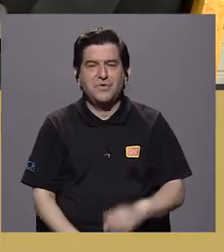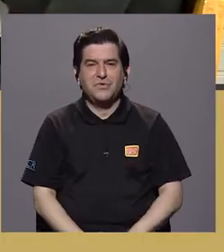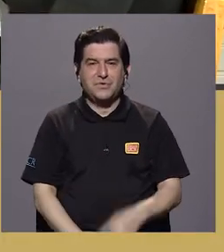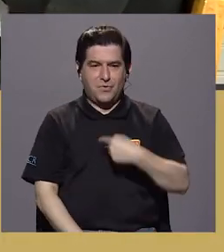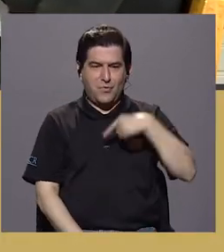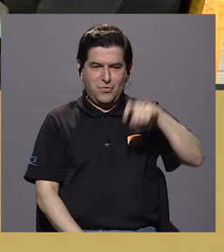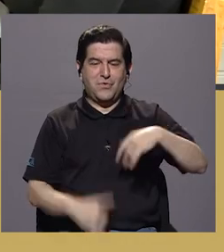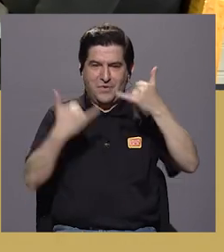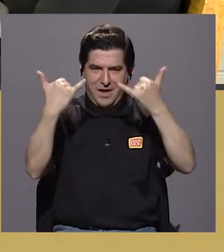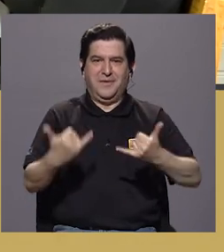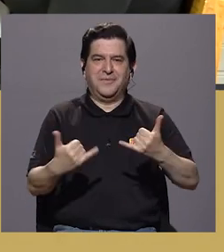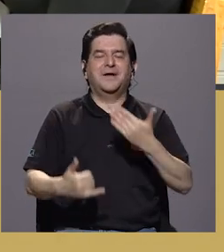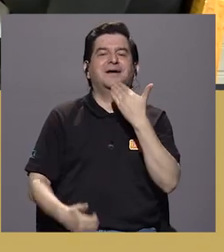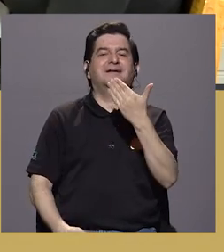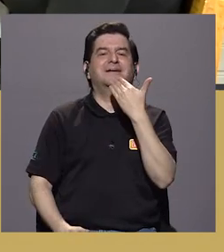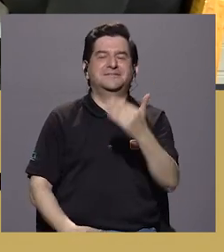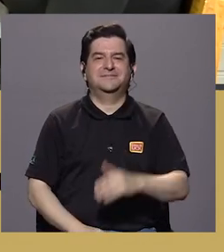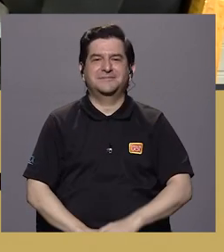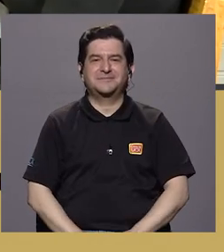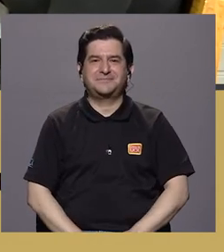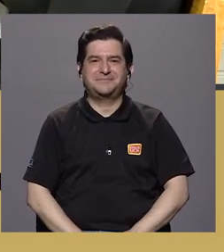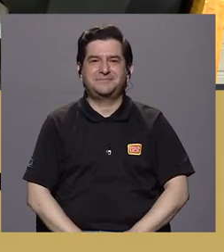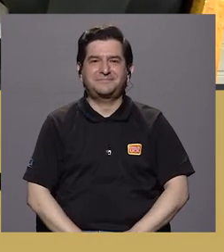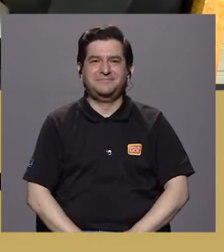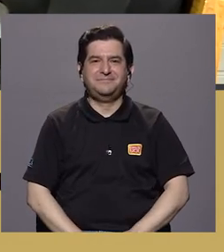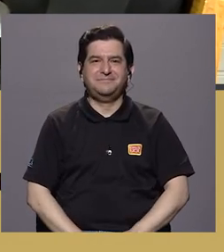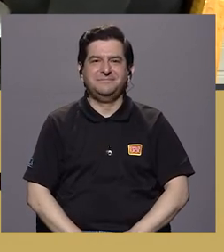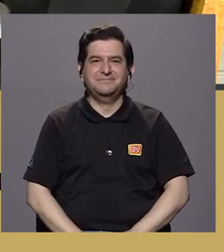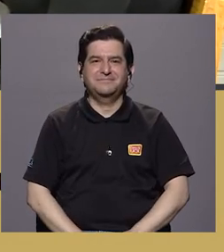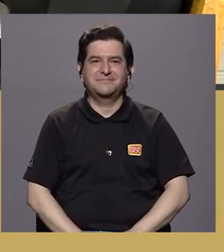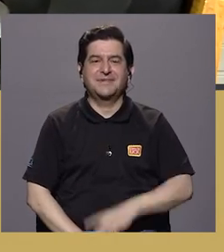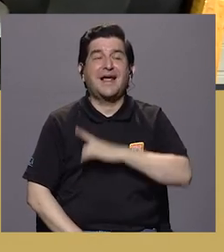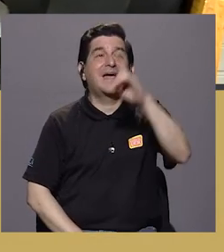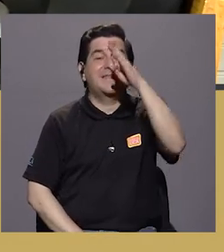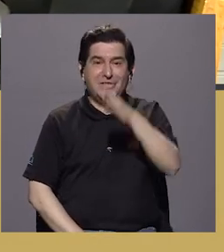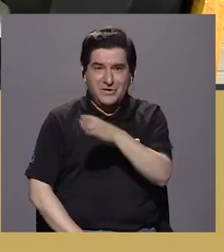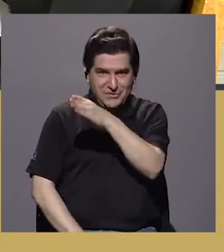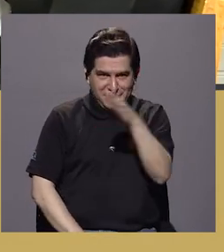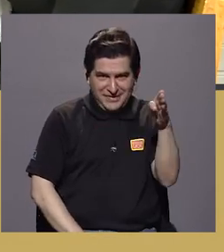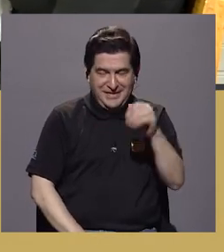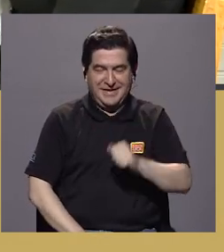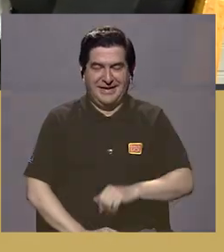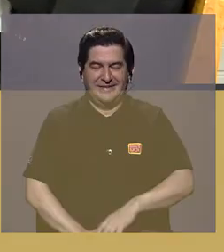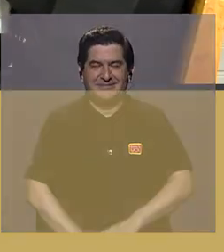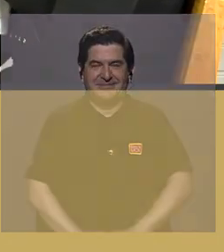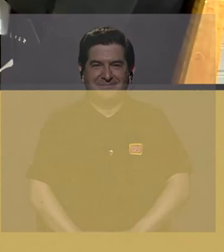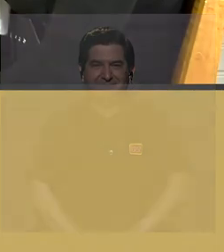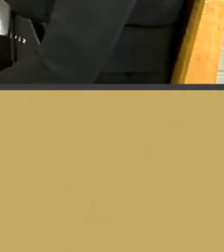momentos. Gracias. Que Dios los bendiga.